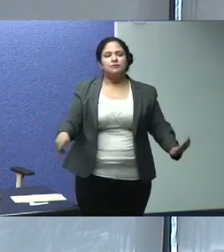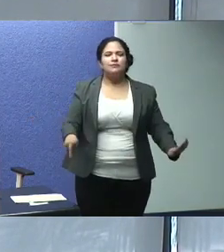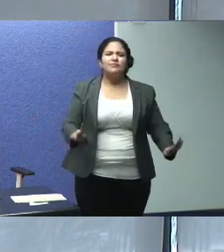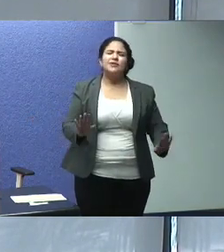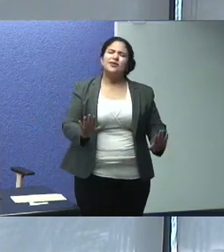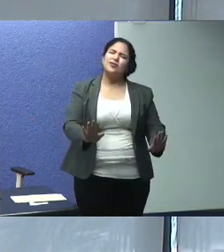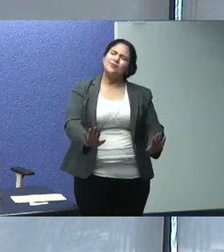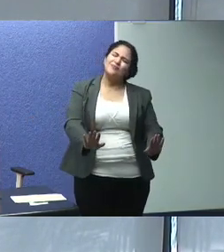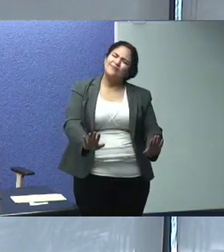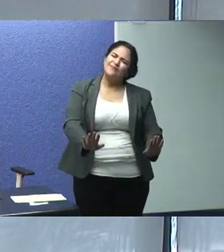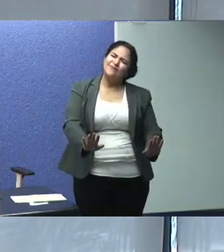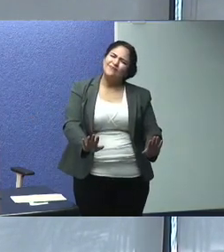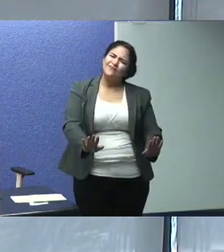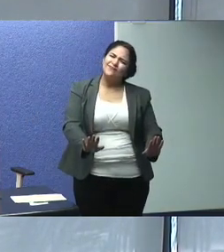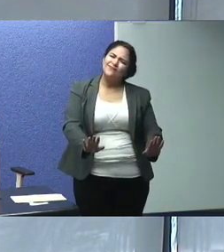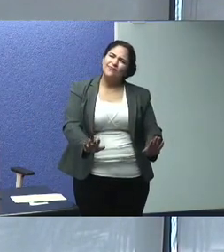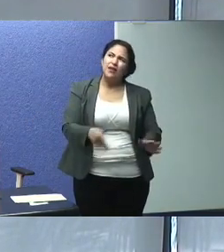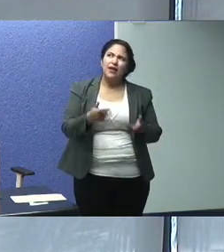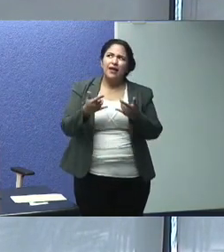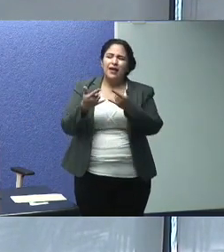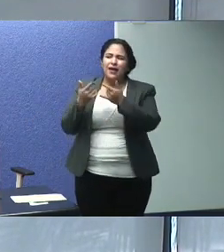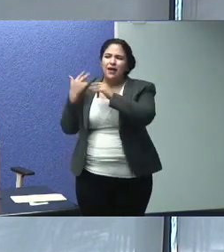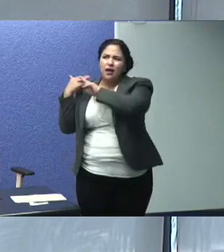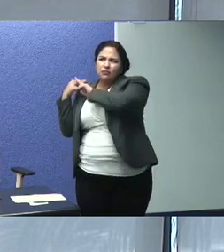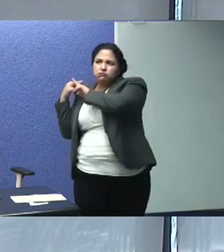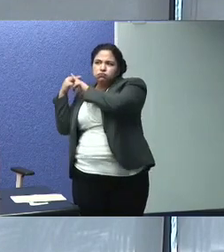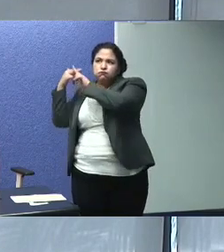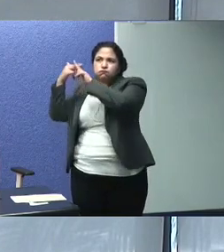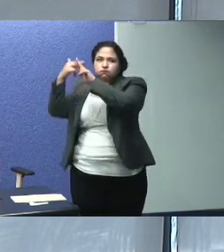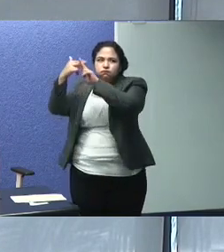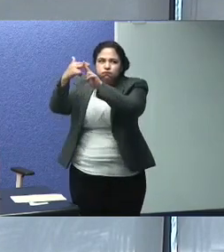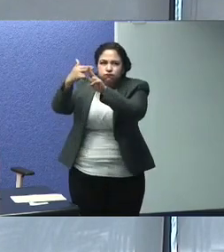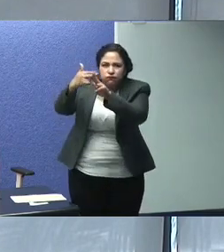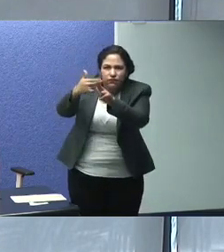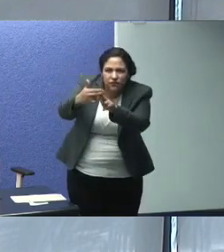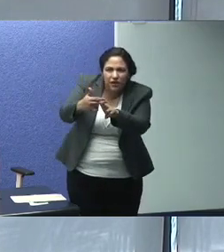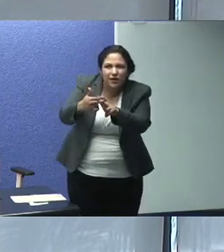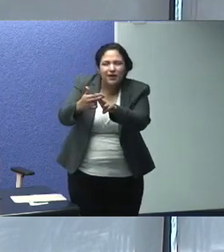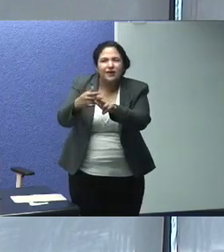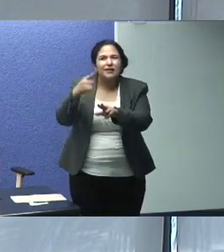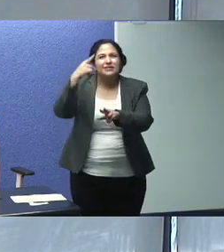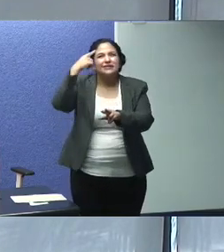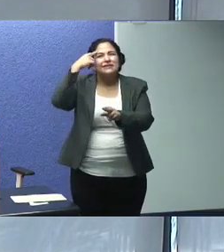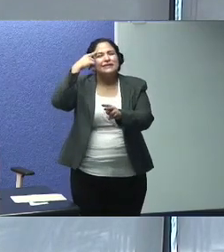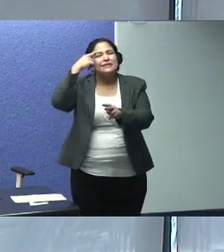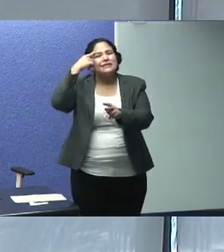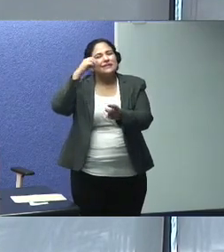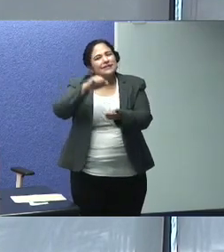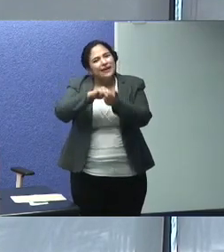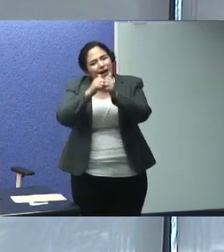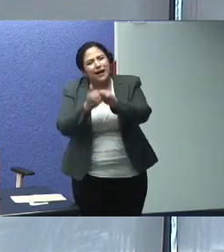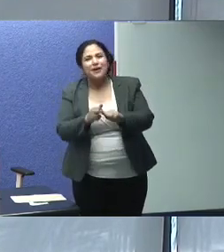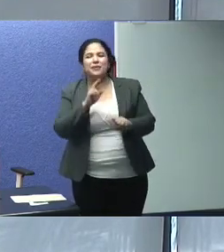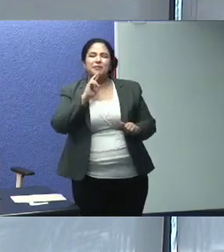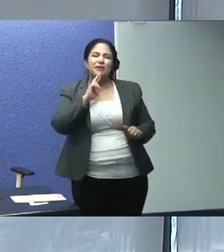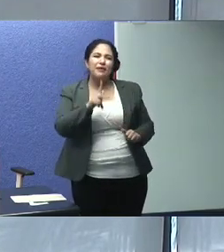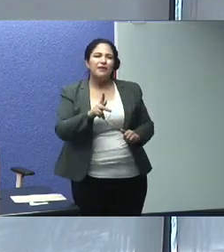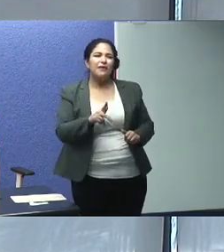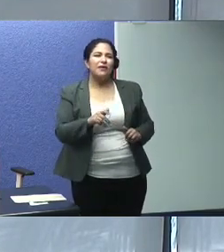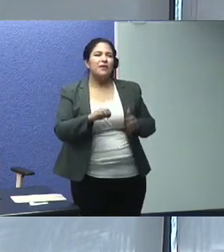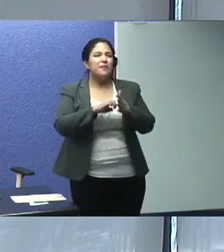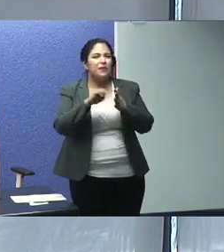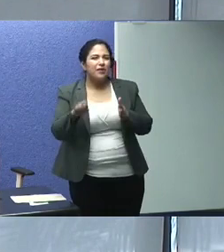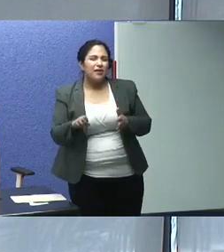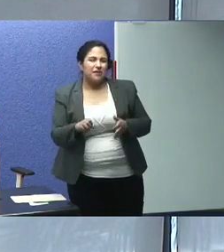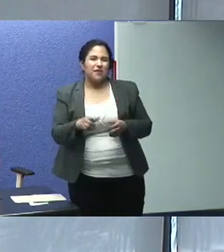otra manera de pensar la historia? Porque si no, parece que seguimos repitiendo el mismo discurso, ¿no? Enrique hablaba de Michel Foucault